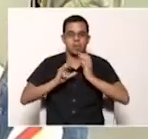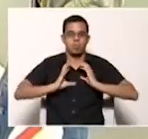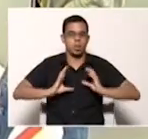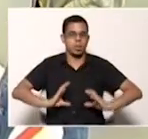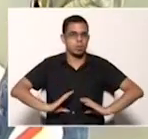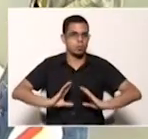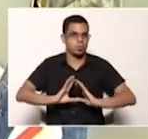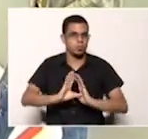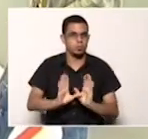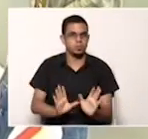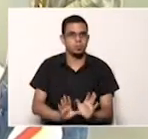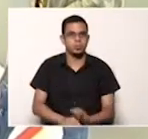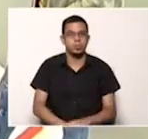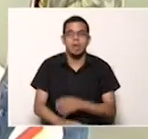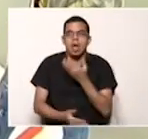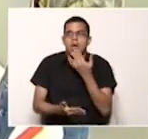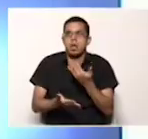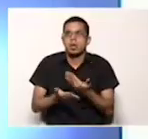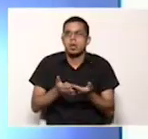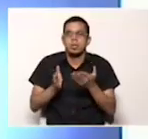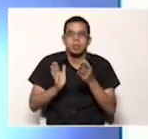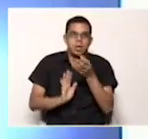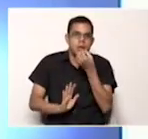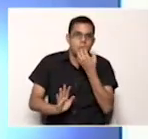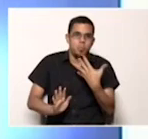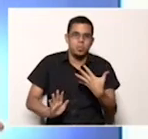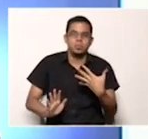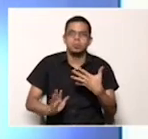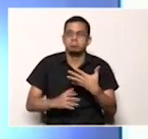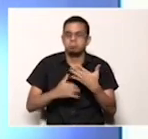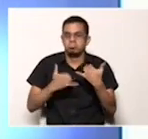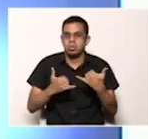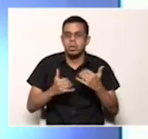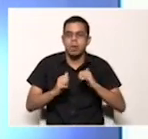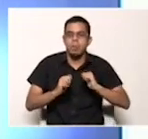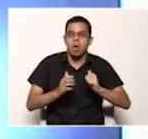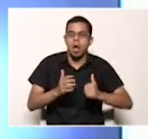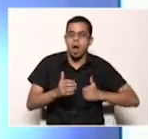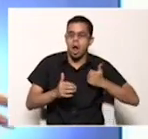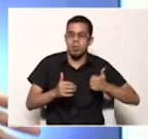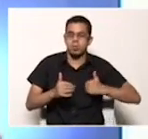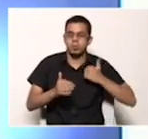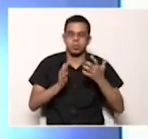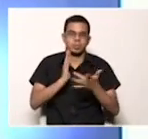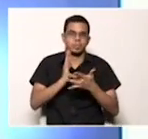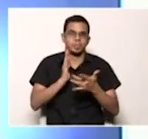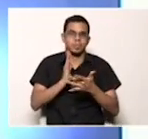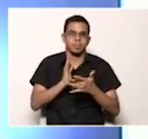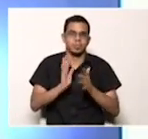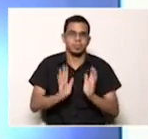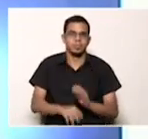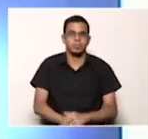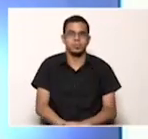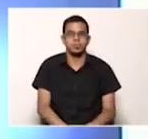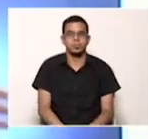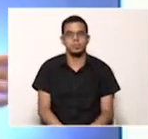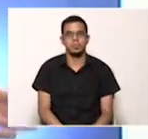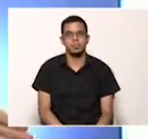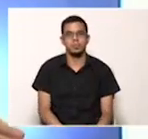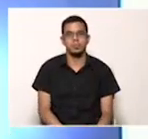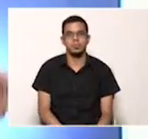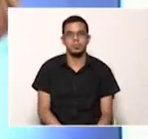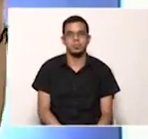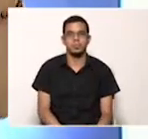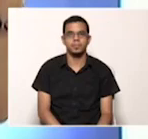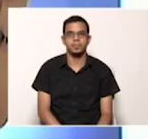esa tecnología en todos los puntos de despistaje. De hecho, acá tenemos. Tenemos acá y en cualquier punto donde